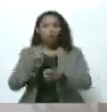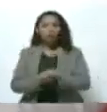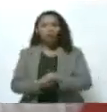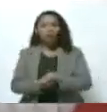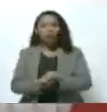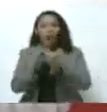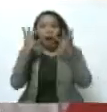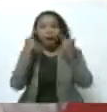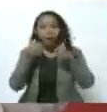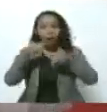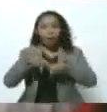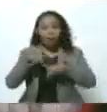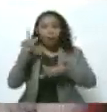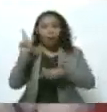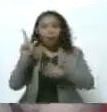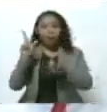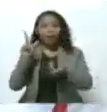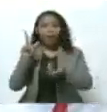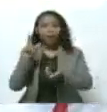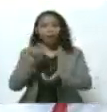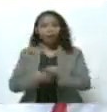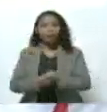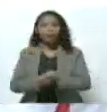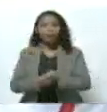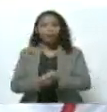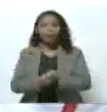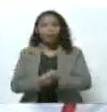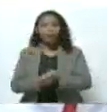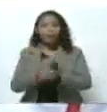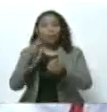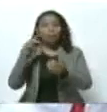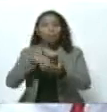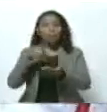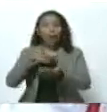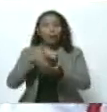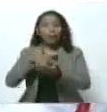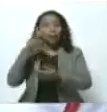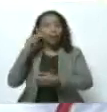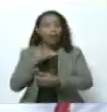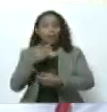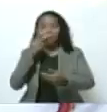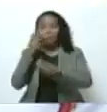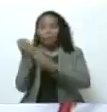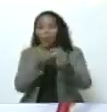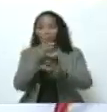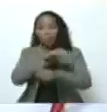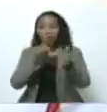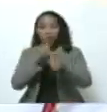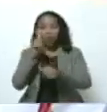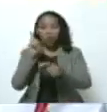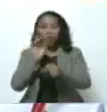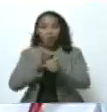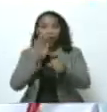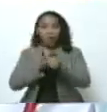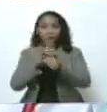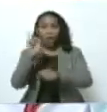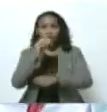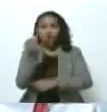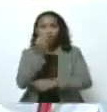ovina en La Carlota? Gracias, vicepresidente. Y bueno, bienvenida a Miranda, al municipio de Sucre. Nosotros... Te di la palabra para que no